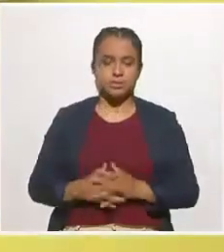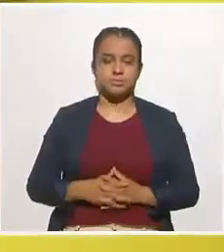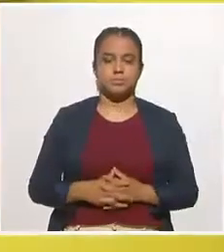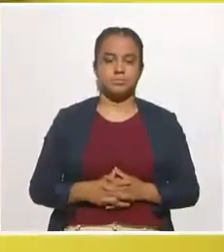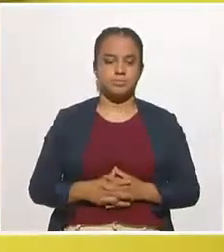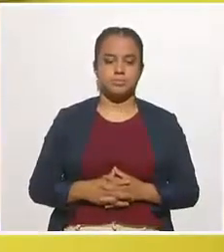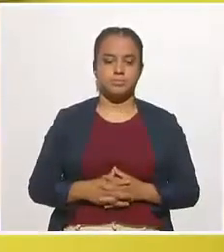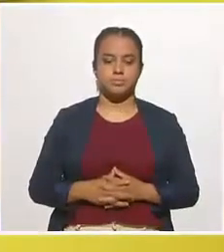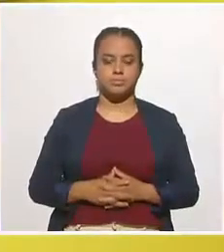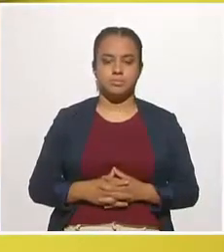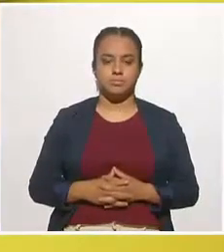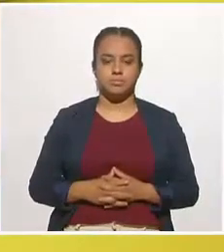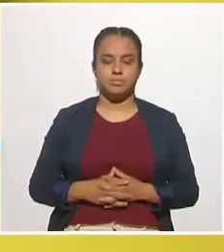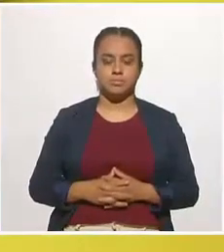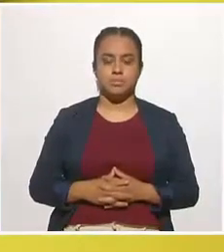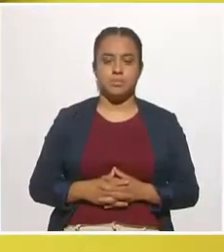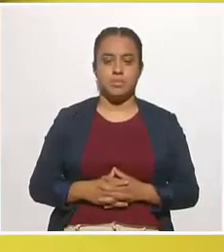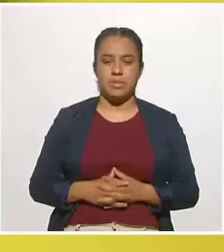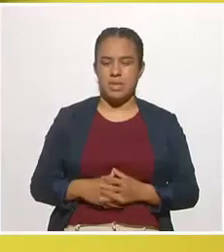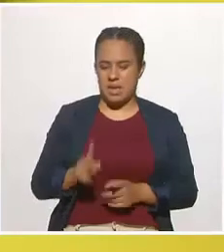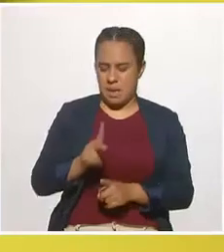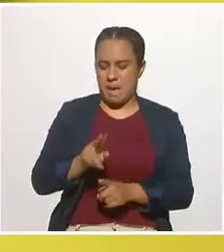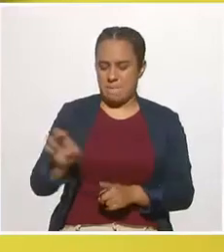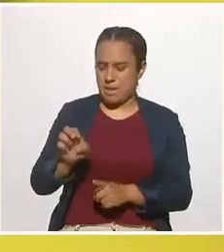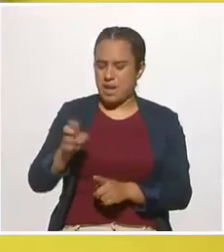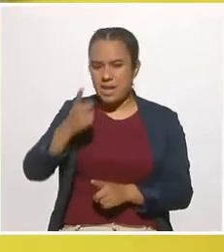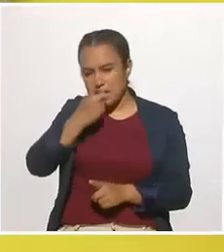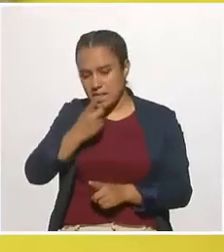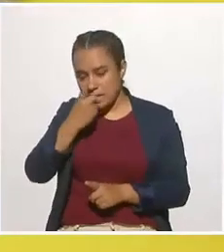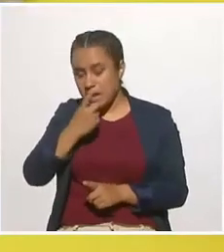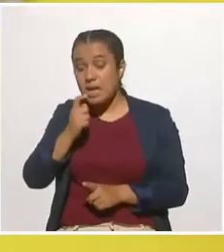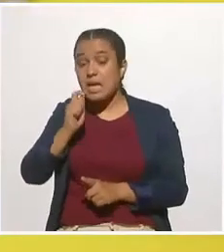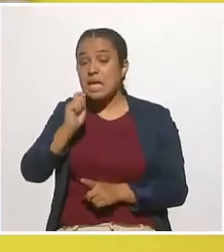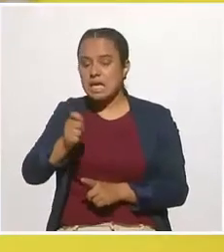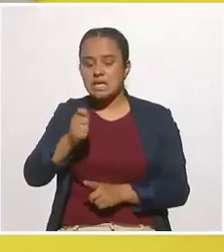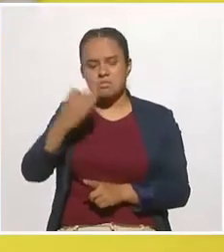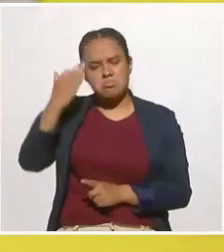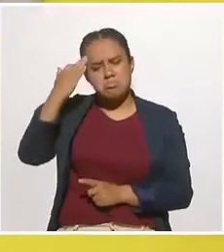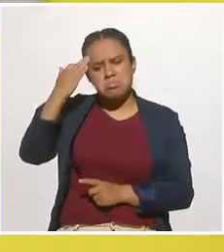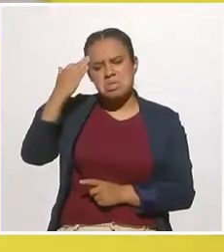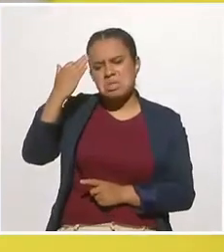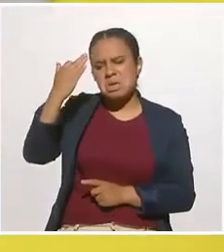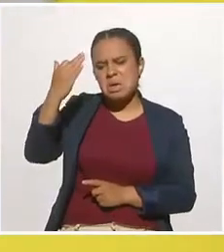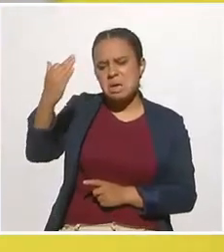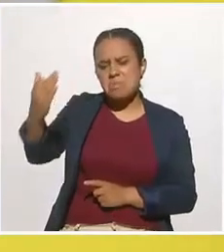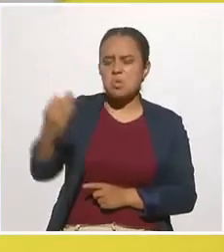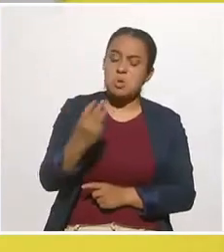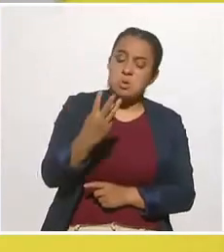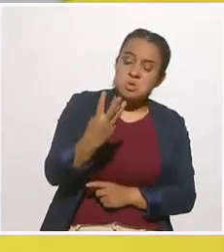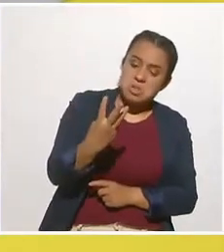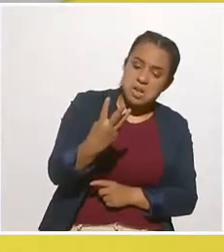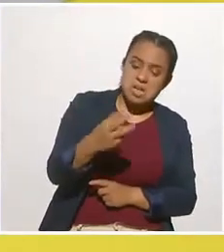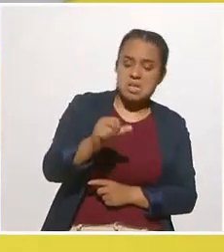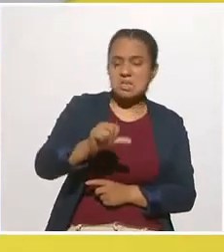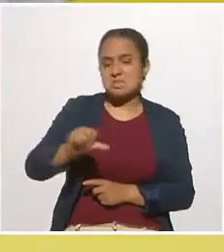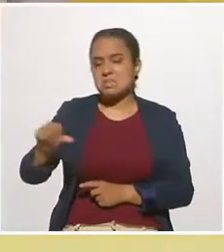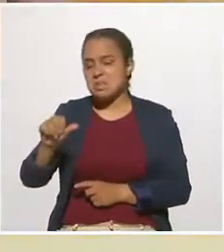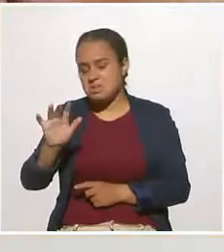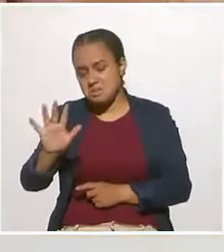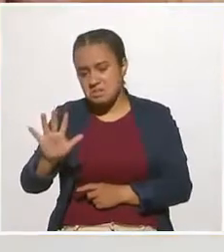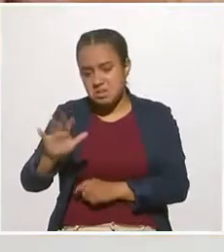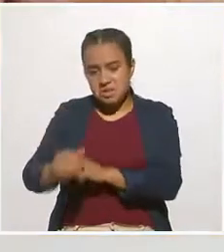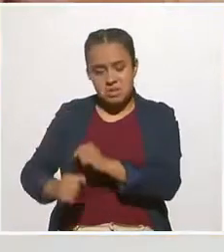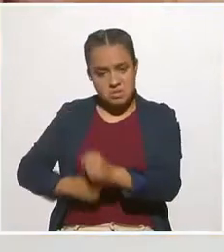La prediabetes es una fase que puede durar entre 3 a 5 años. Los síntomas no